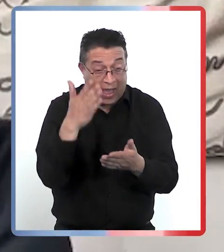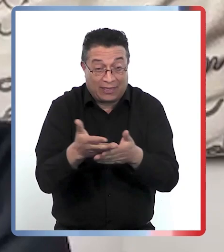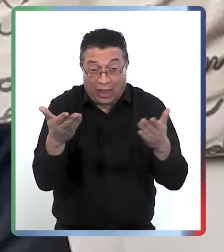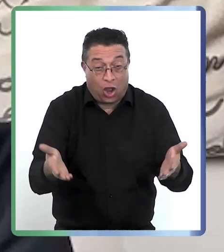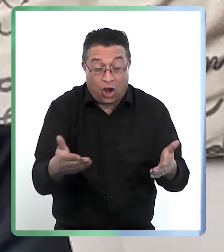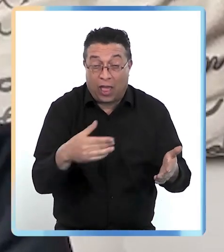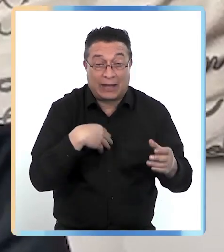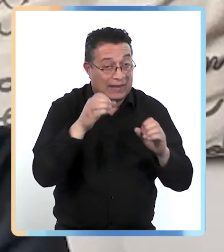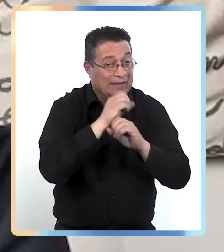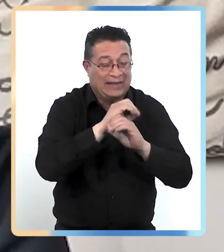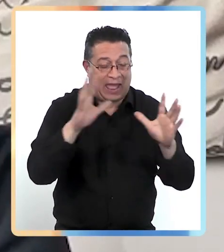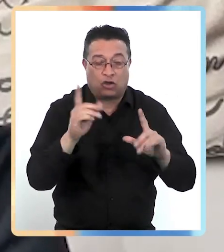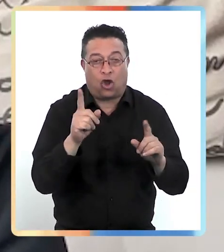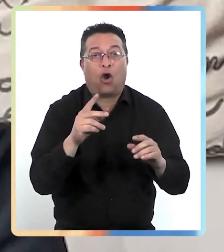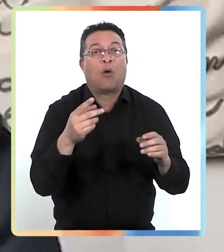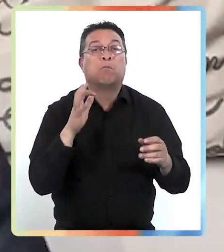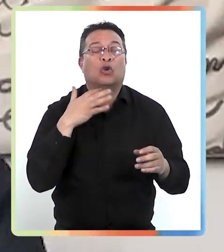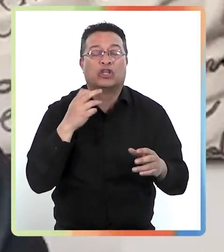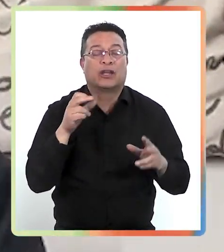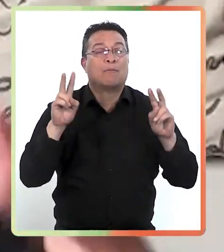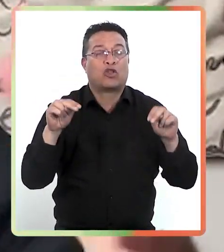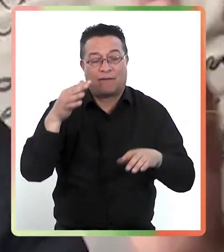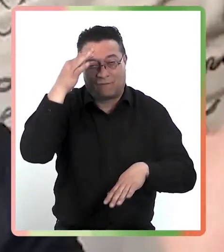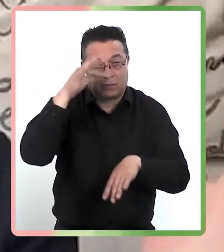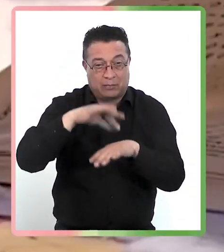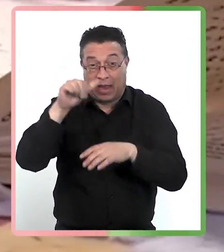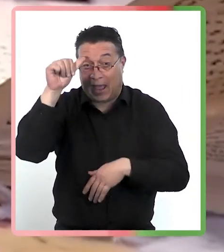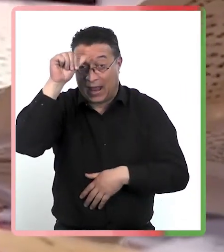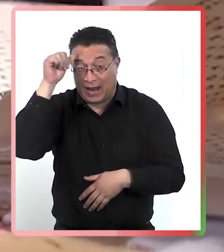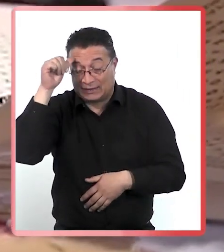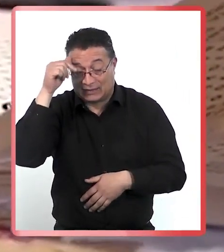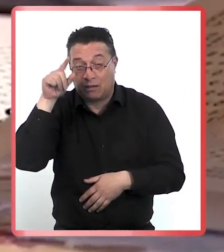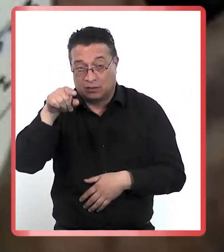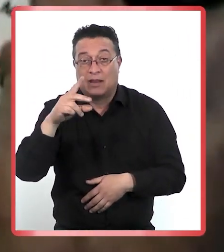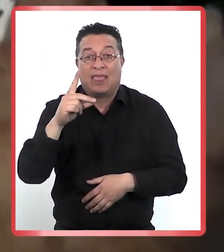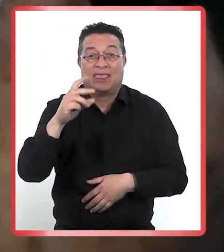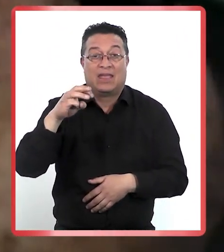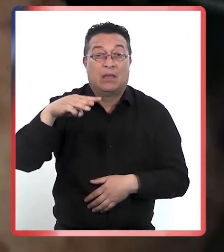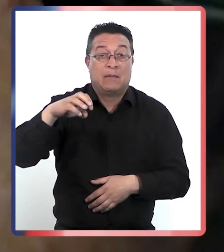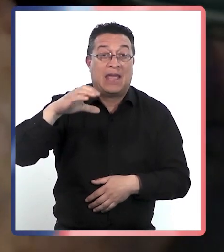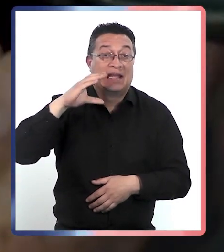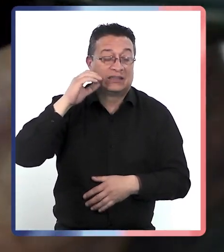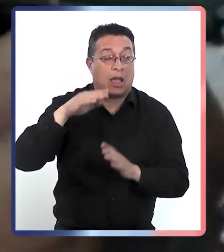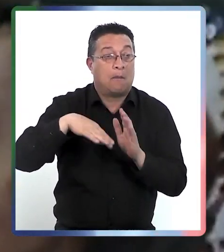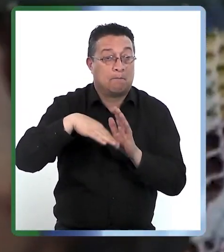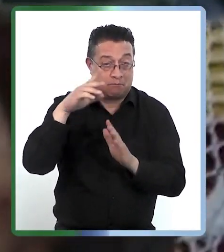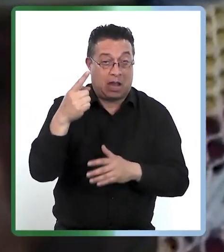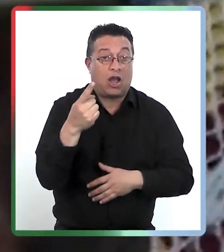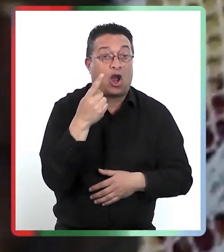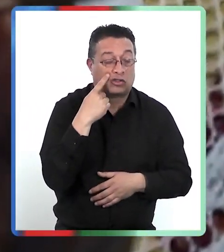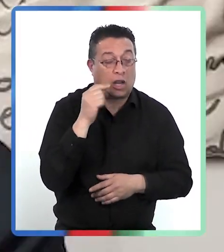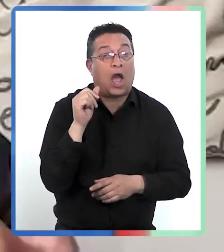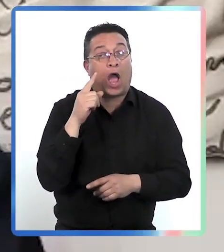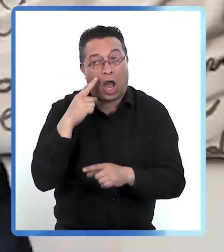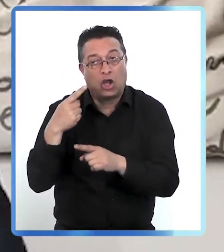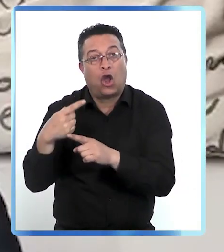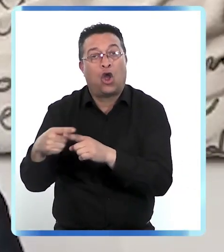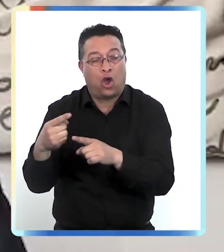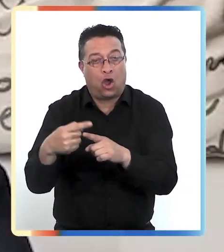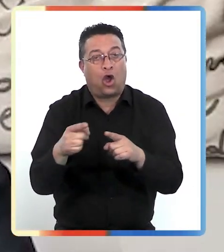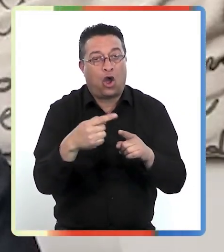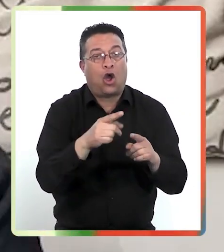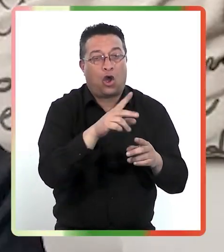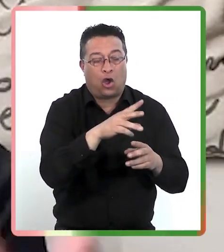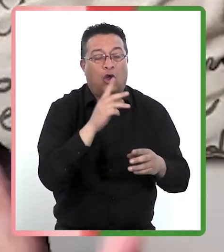como te digo, hasta el día de hoy no está claro. Y eso estamos hablando de Alzheimer, que es la demencia o el tipo de demencia que más sabemos. Hay otros tipos